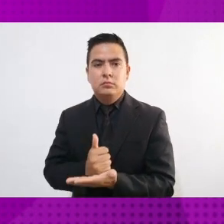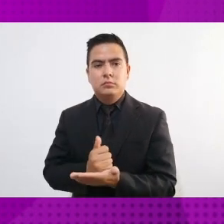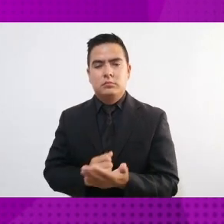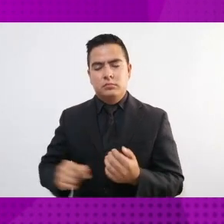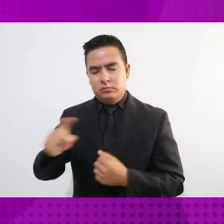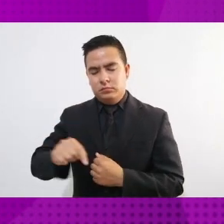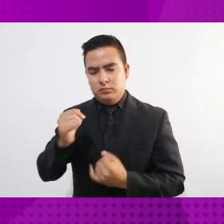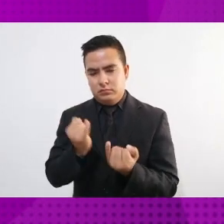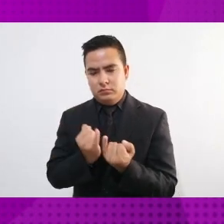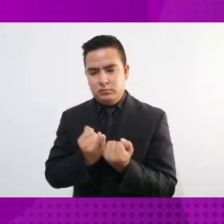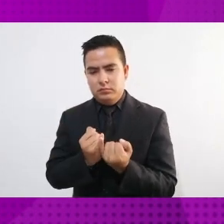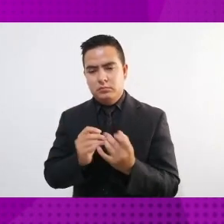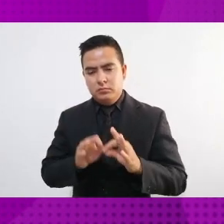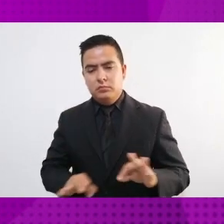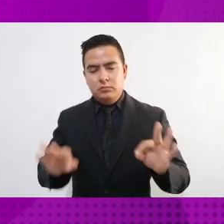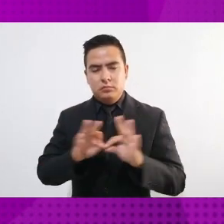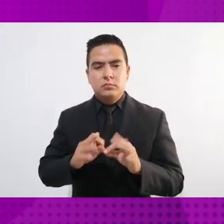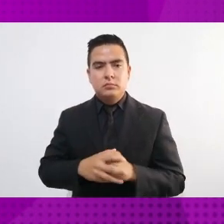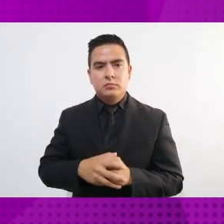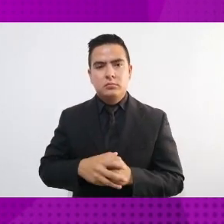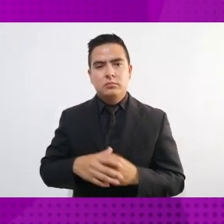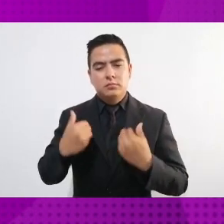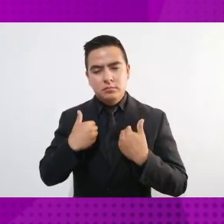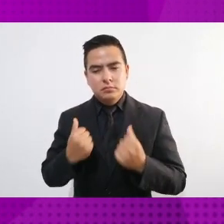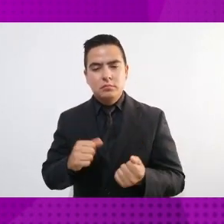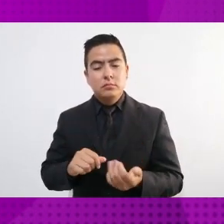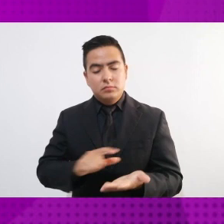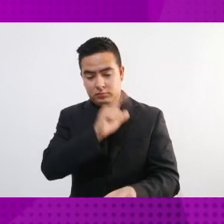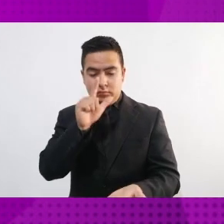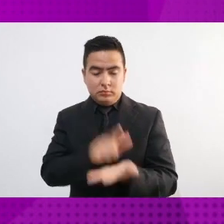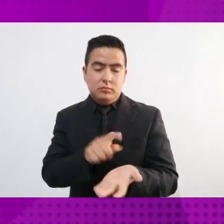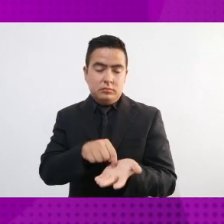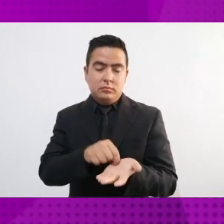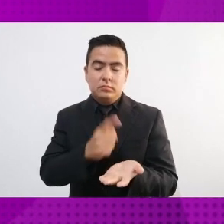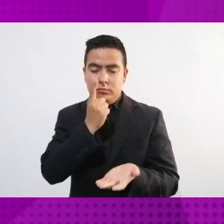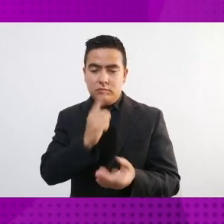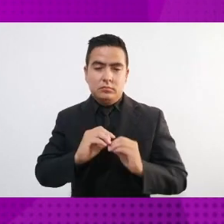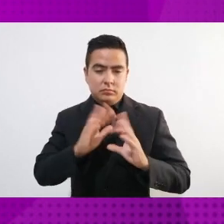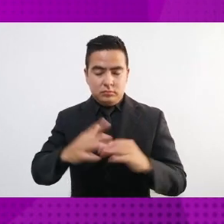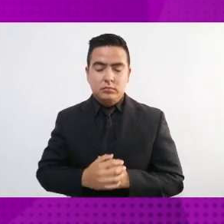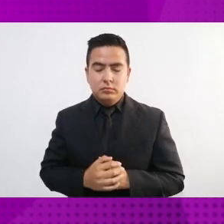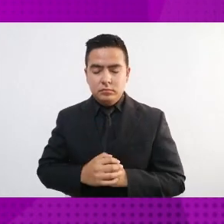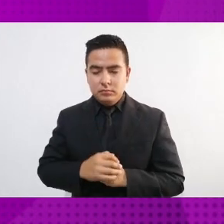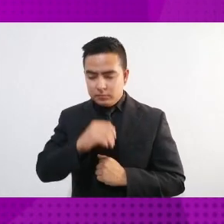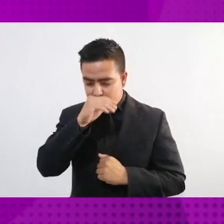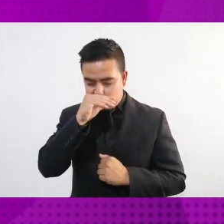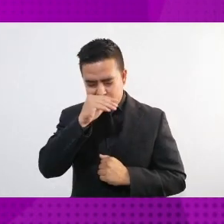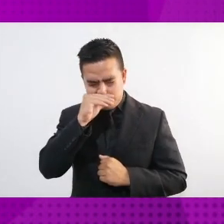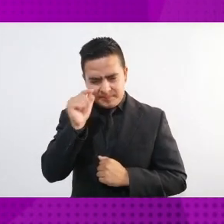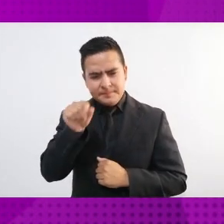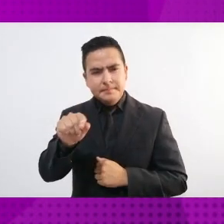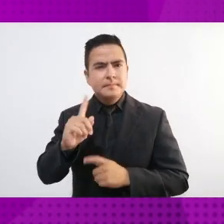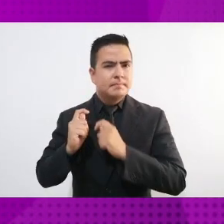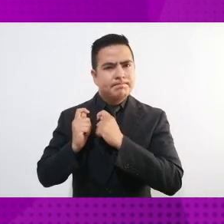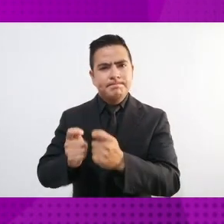todos sabemos, está ubicado en la Constitución Política del Estado de Coahuila, en este caso. La función principal de un poder